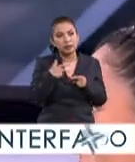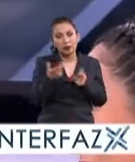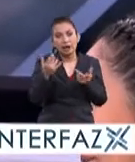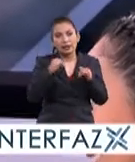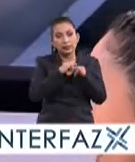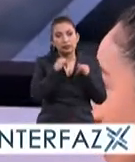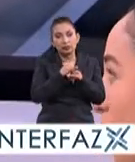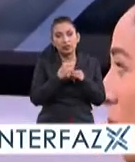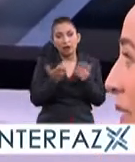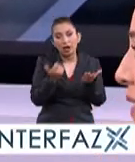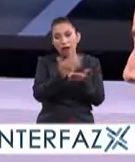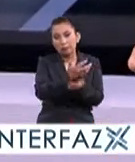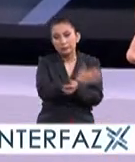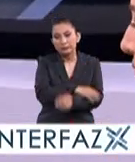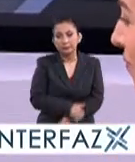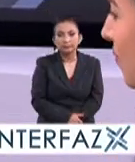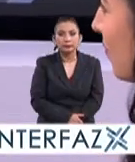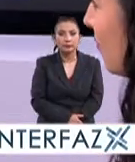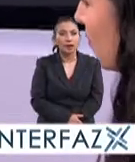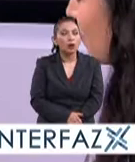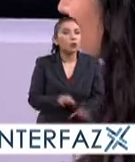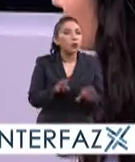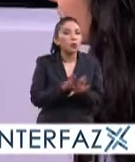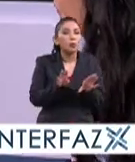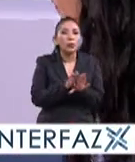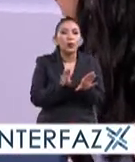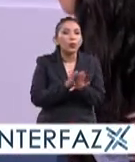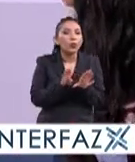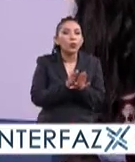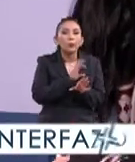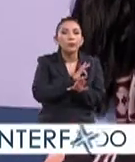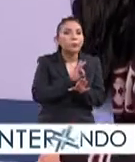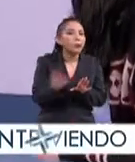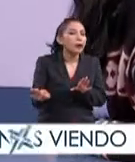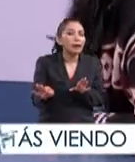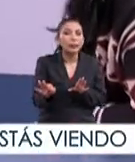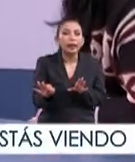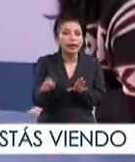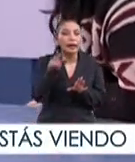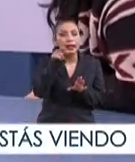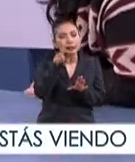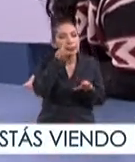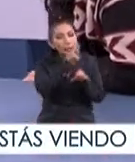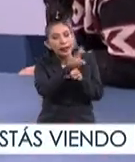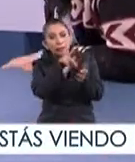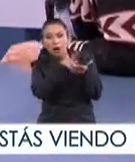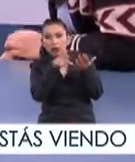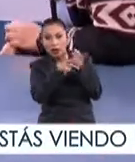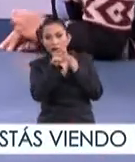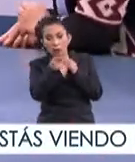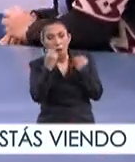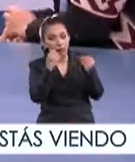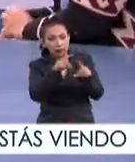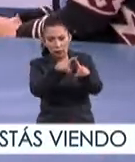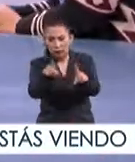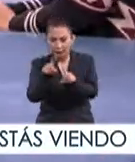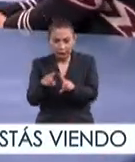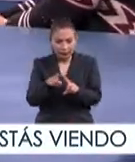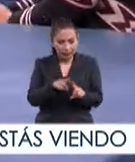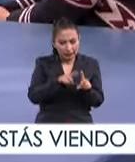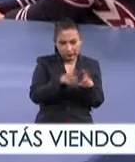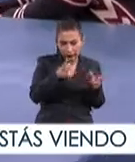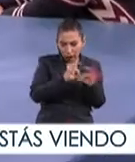las instituciones que nos acompañan. ¿Cómo se puede seguir este proyecto que tiene tantas